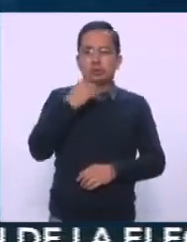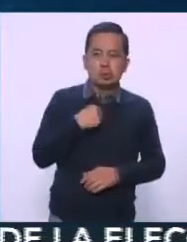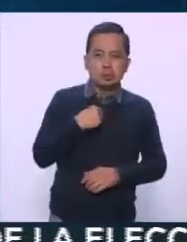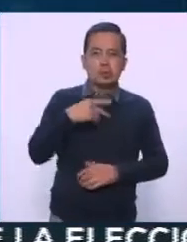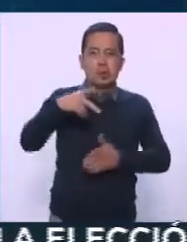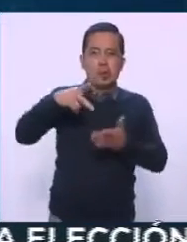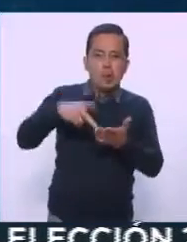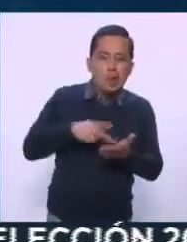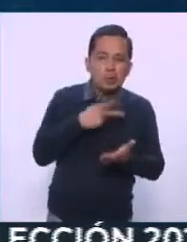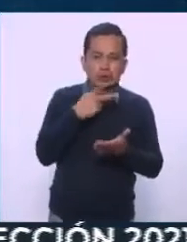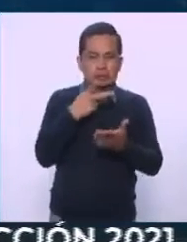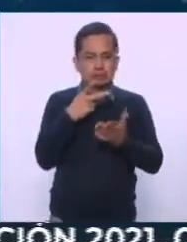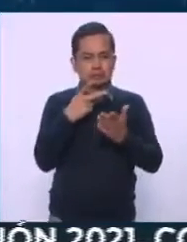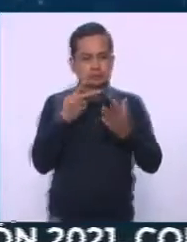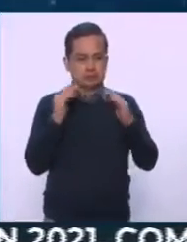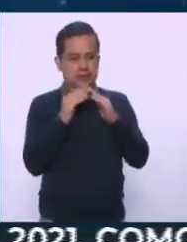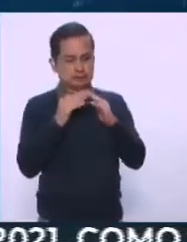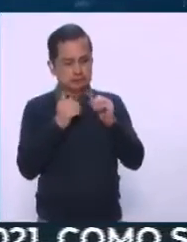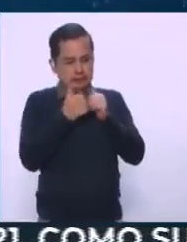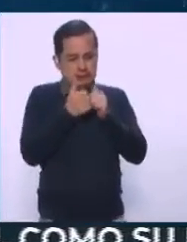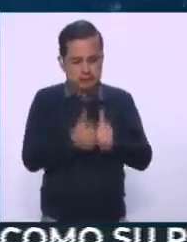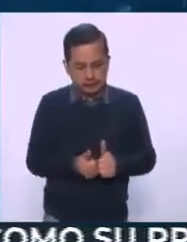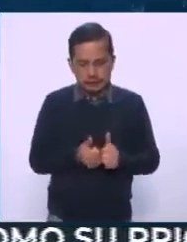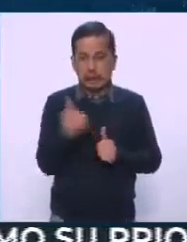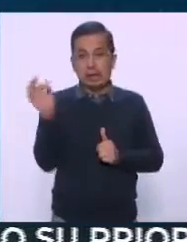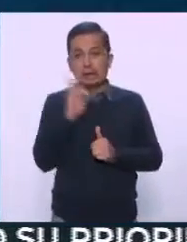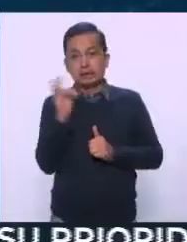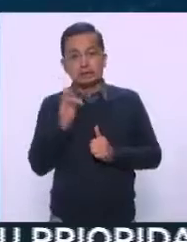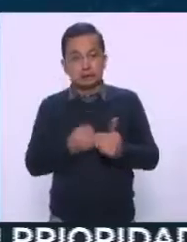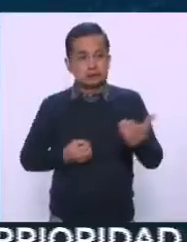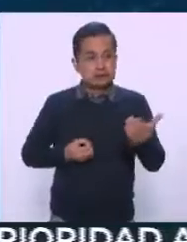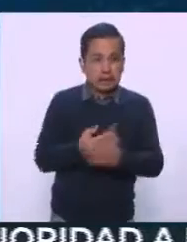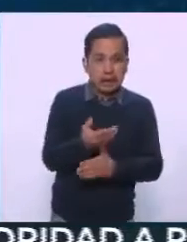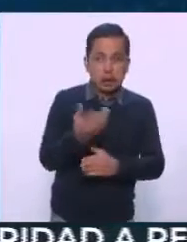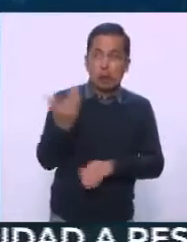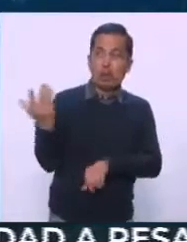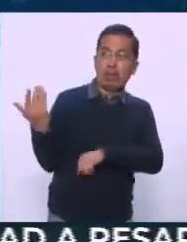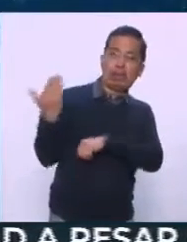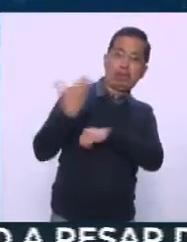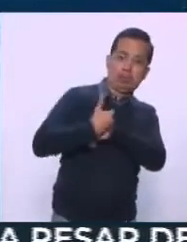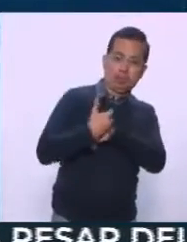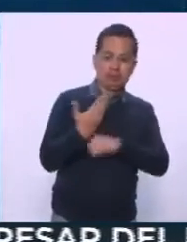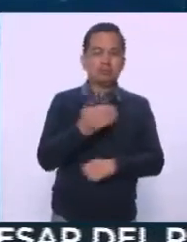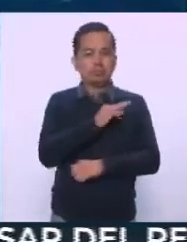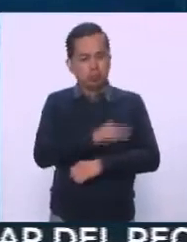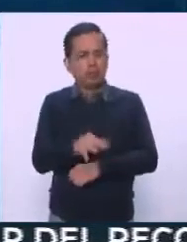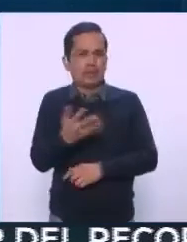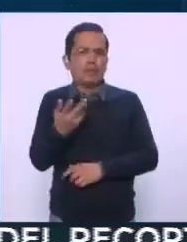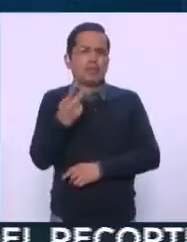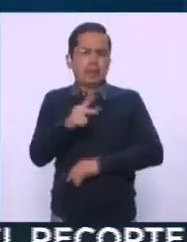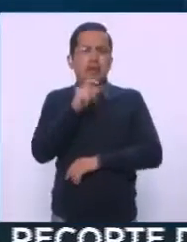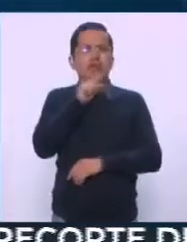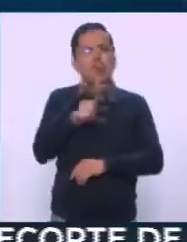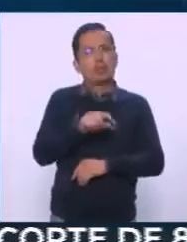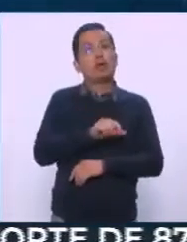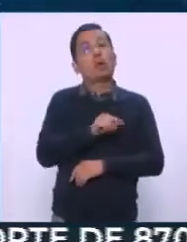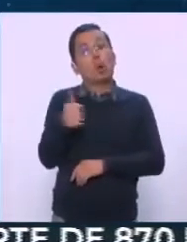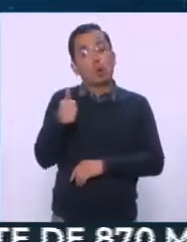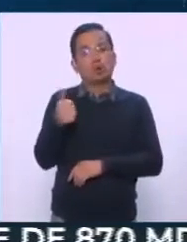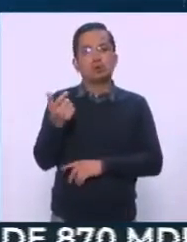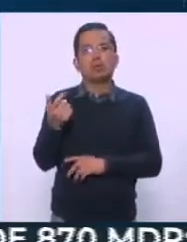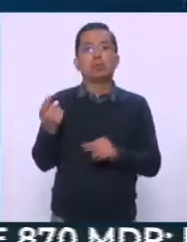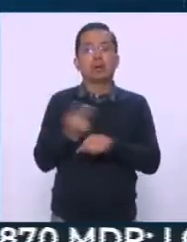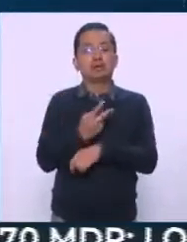de manera sancionada, en caso de que no se cumplan estas restricciones. Por otro lado tenemos una población, o